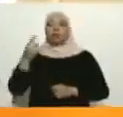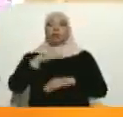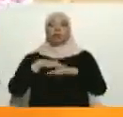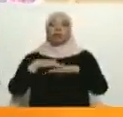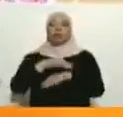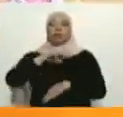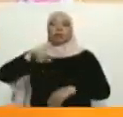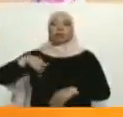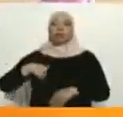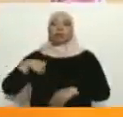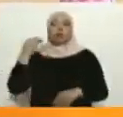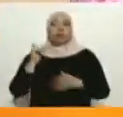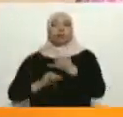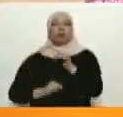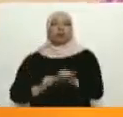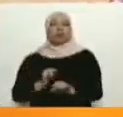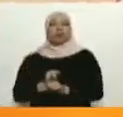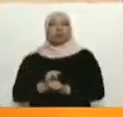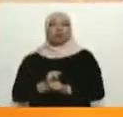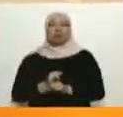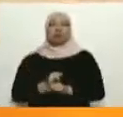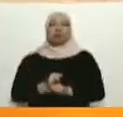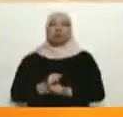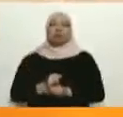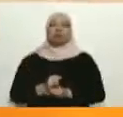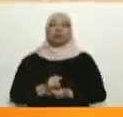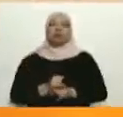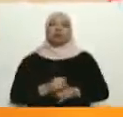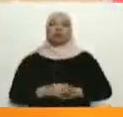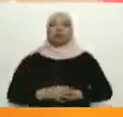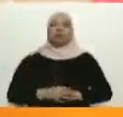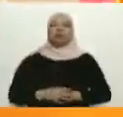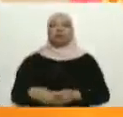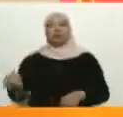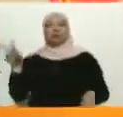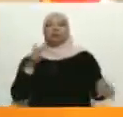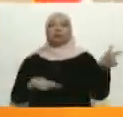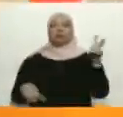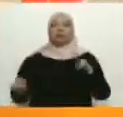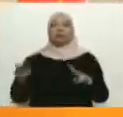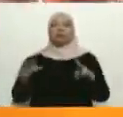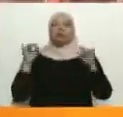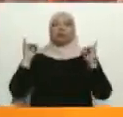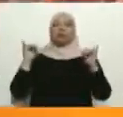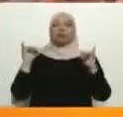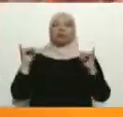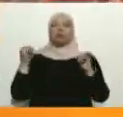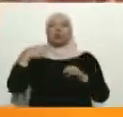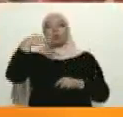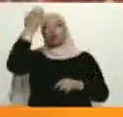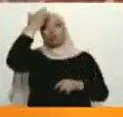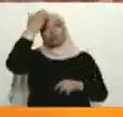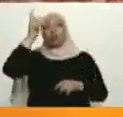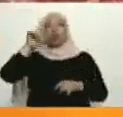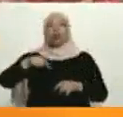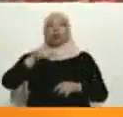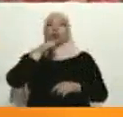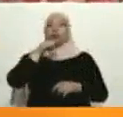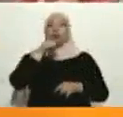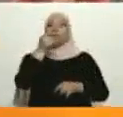a nivel internacional las carrozas los desfiles las elecciones de las reinas de las madrinas fueron realmente